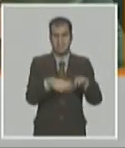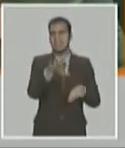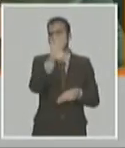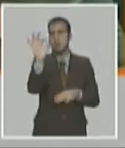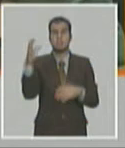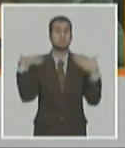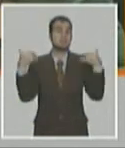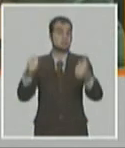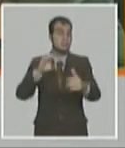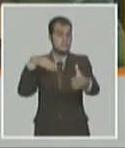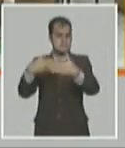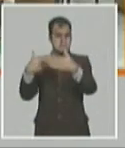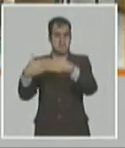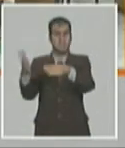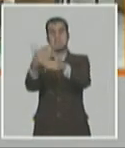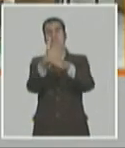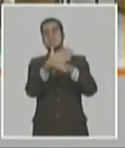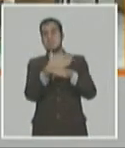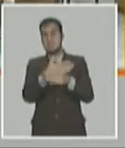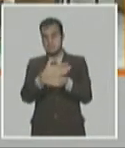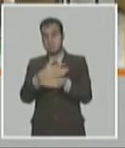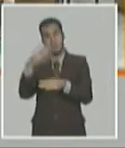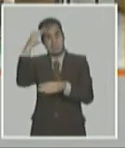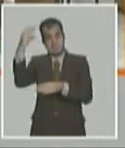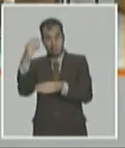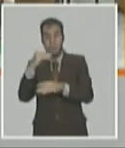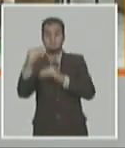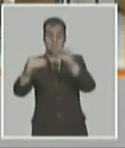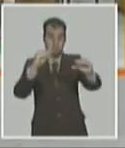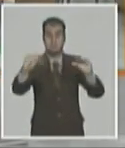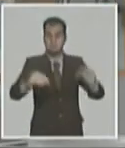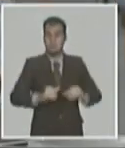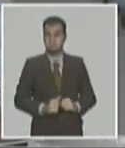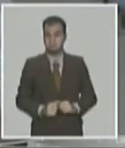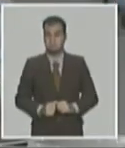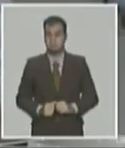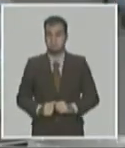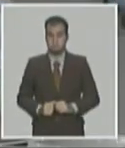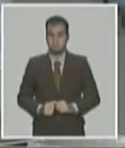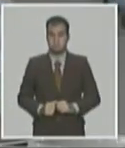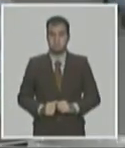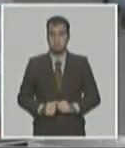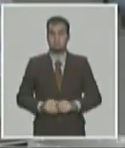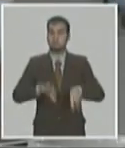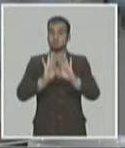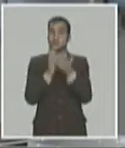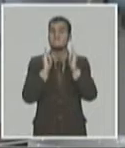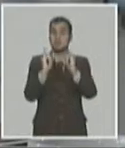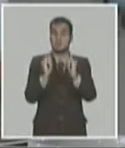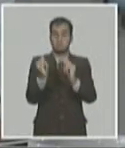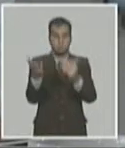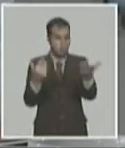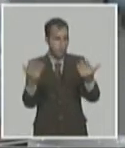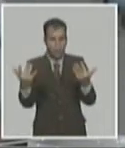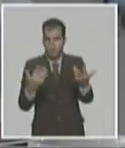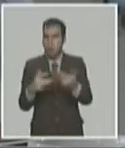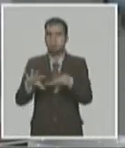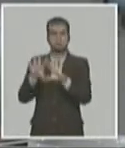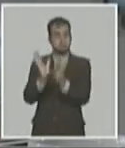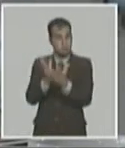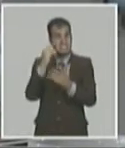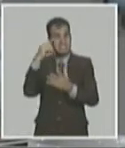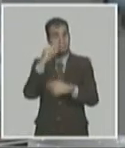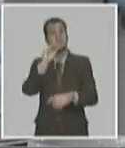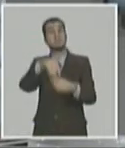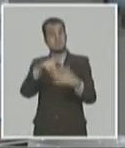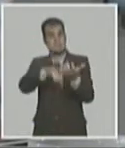y unidades presupuestadas de los territorios, de manera tal que se estaba recibiendo la información por todas las estructuras del partido, de la Unión de